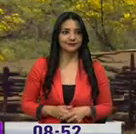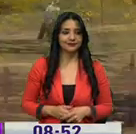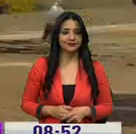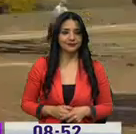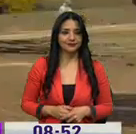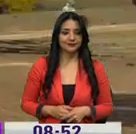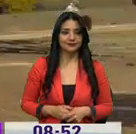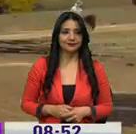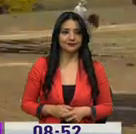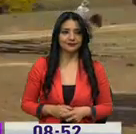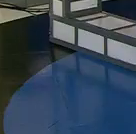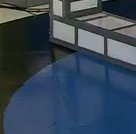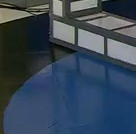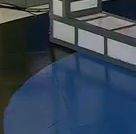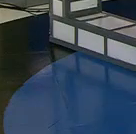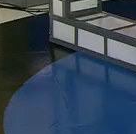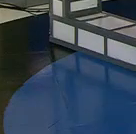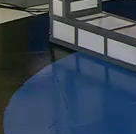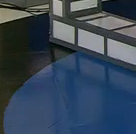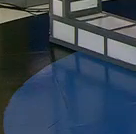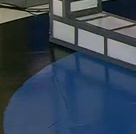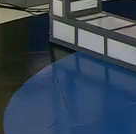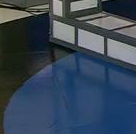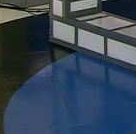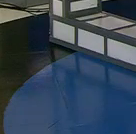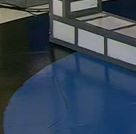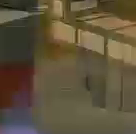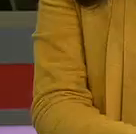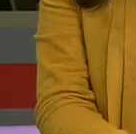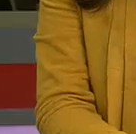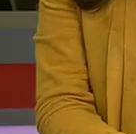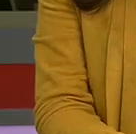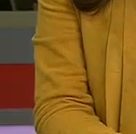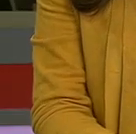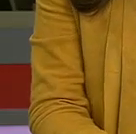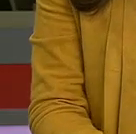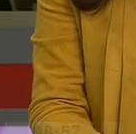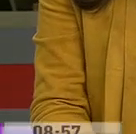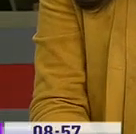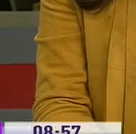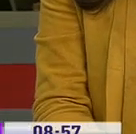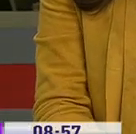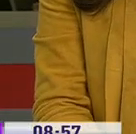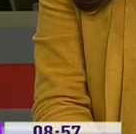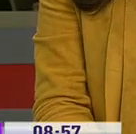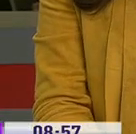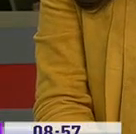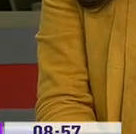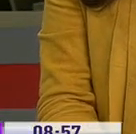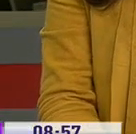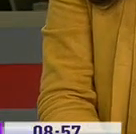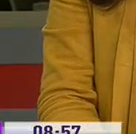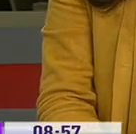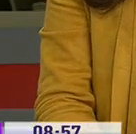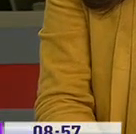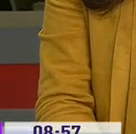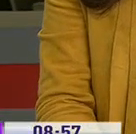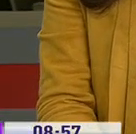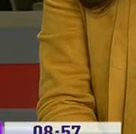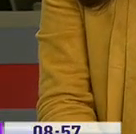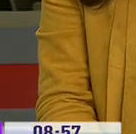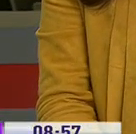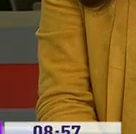Ruiz, informó Sara. ¿Y qué tenemos novedades? Le cuento que Batman tendrá su propia estrella en el Paseo de la Fama de